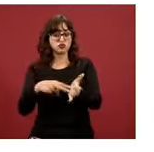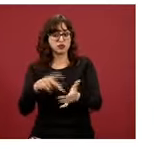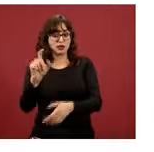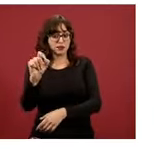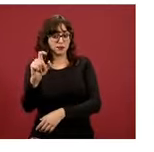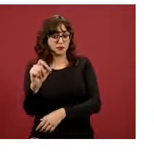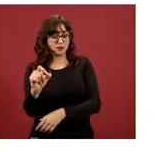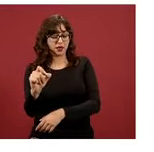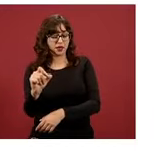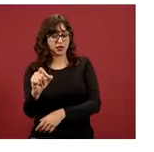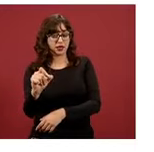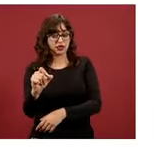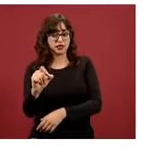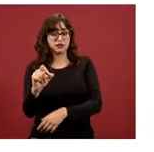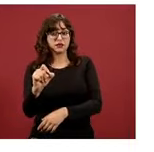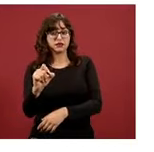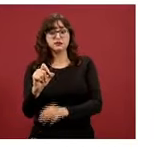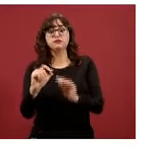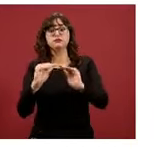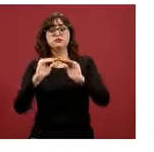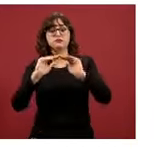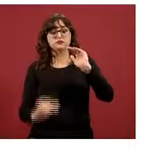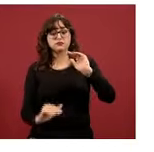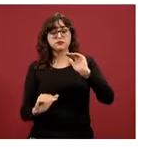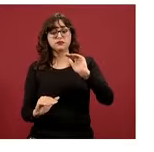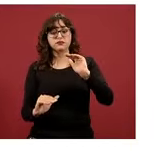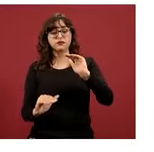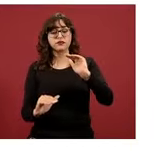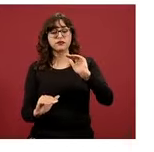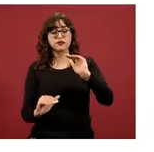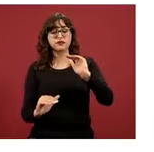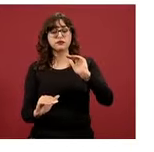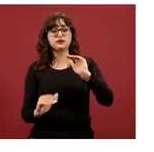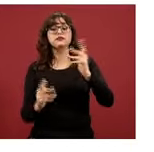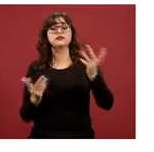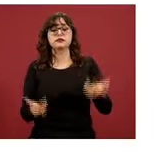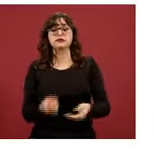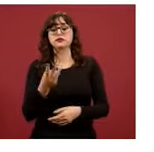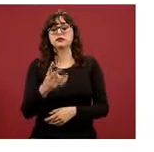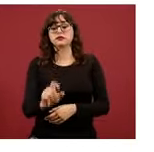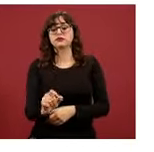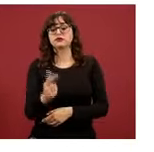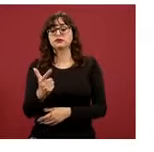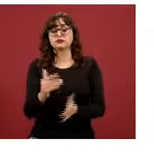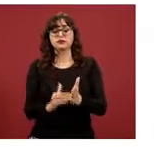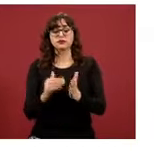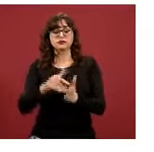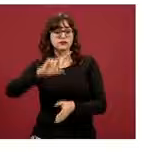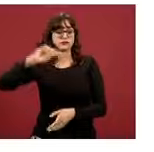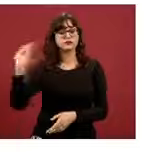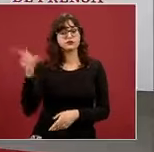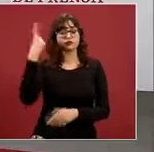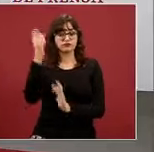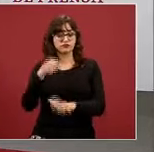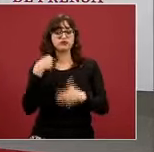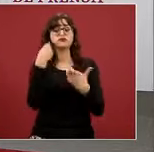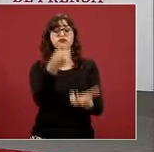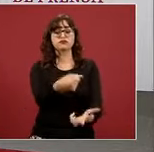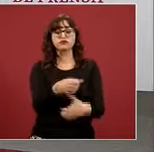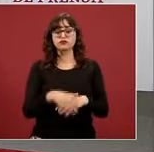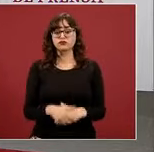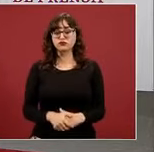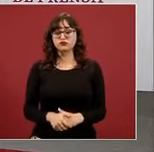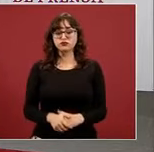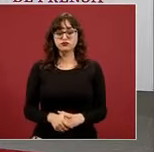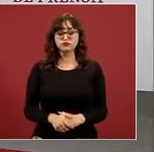el ejercicio del 2020 hubo una reducción. La aportación es de 3.7 millones de dólares. Fue